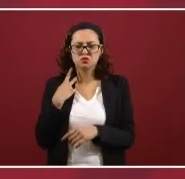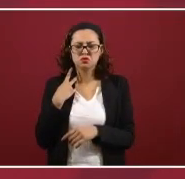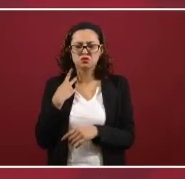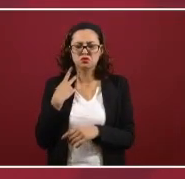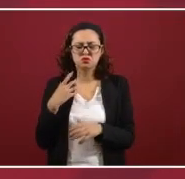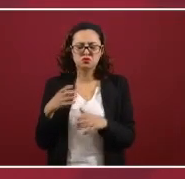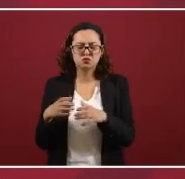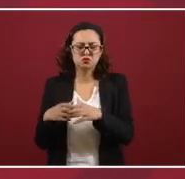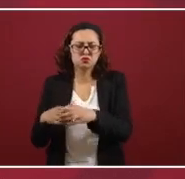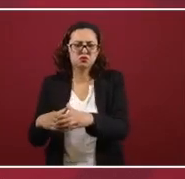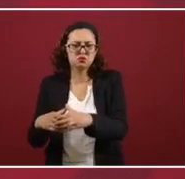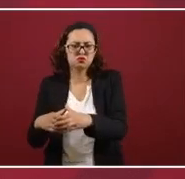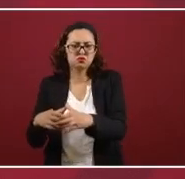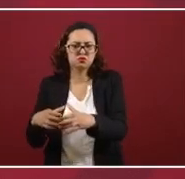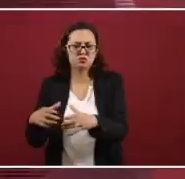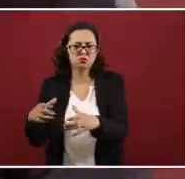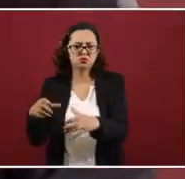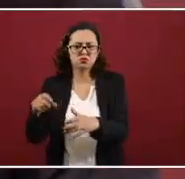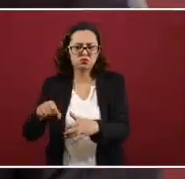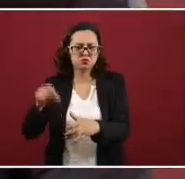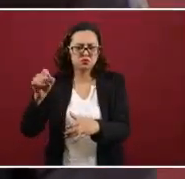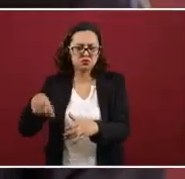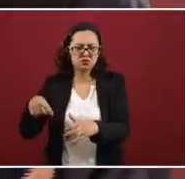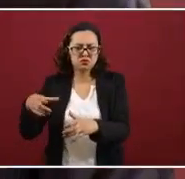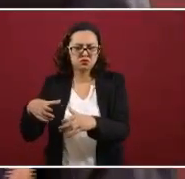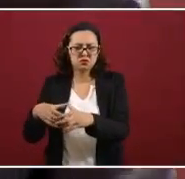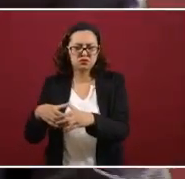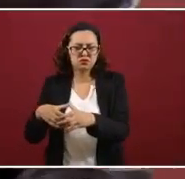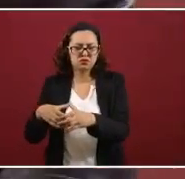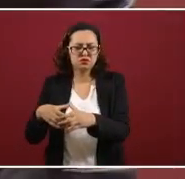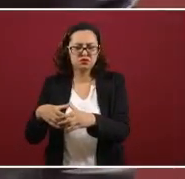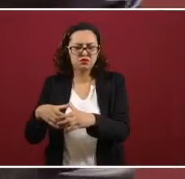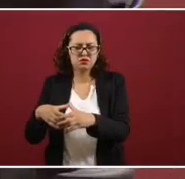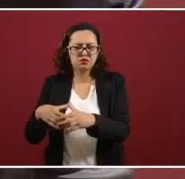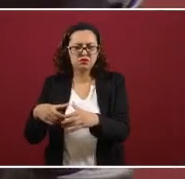que nos apoyó, a la que